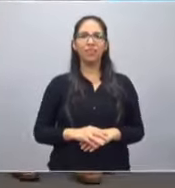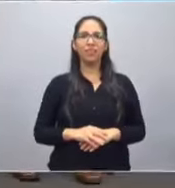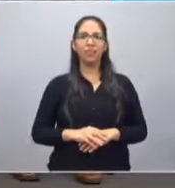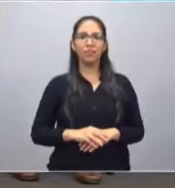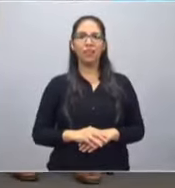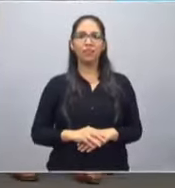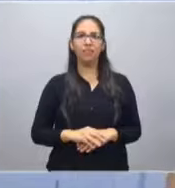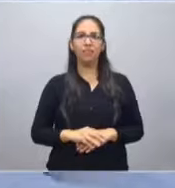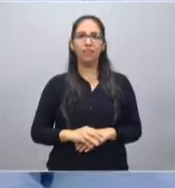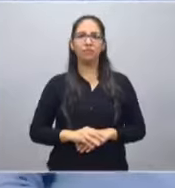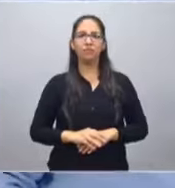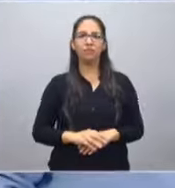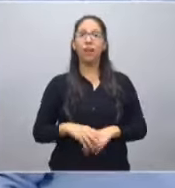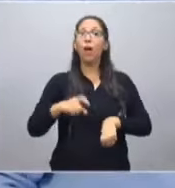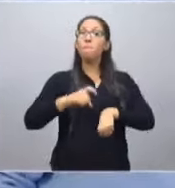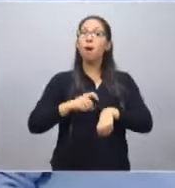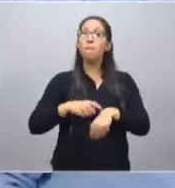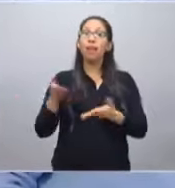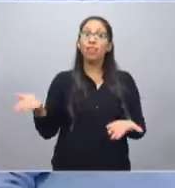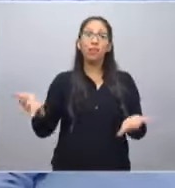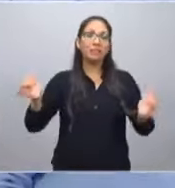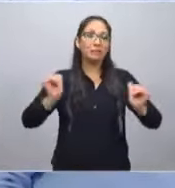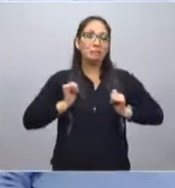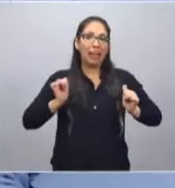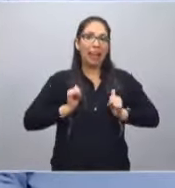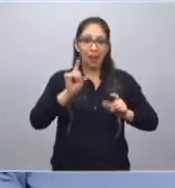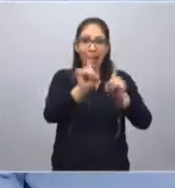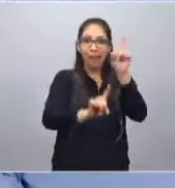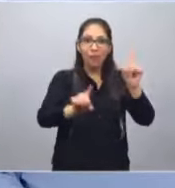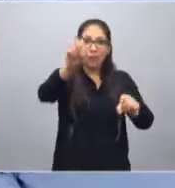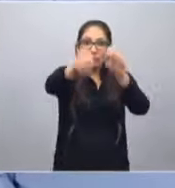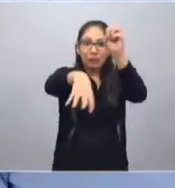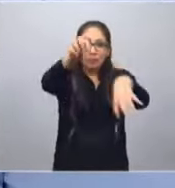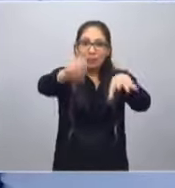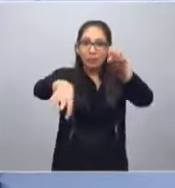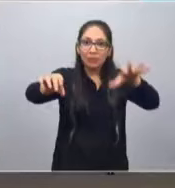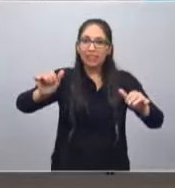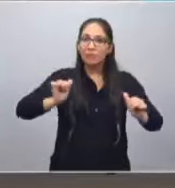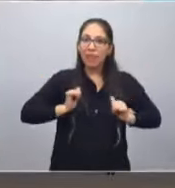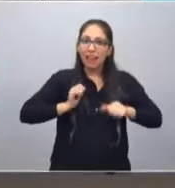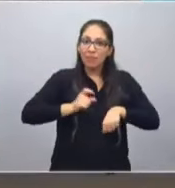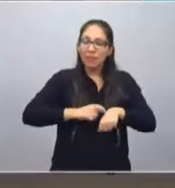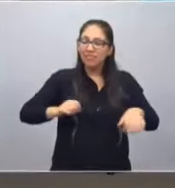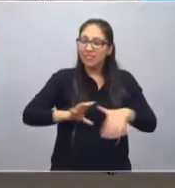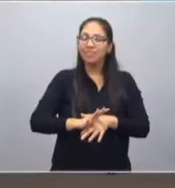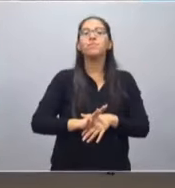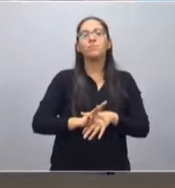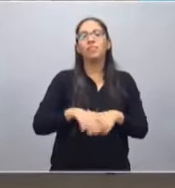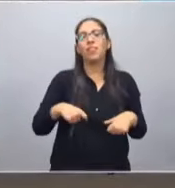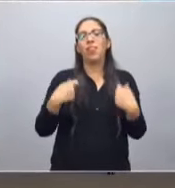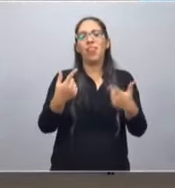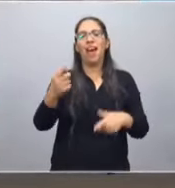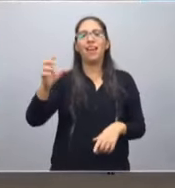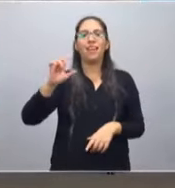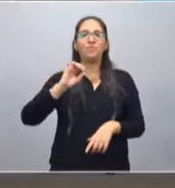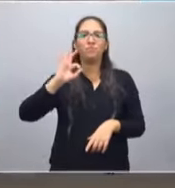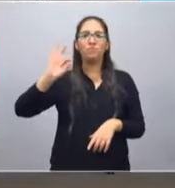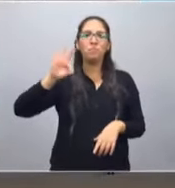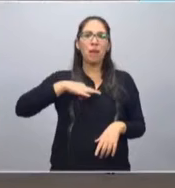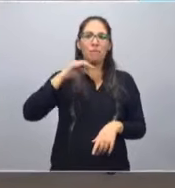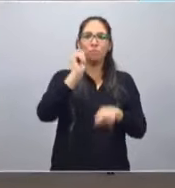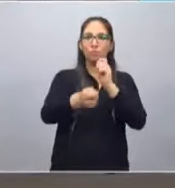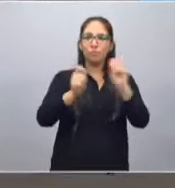ministro y llegó el momento tan esperado por algunas algunos acá presentes vamos a entregar las condecoraciones de la edición número